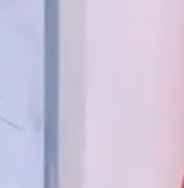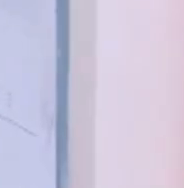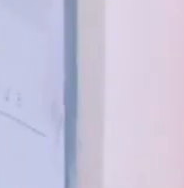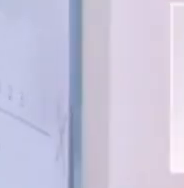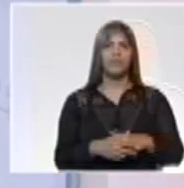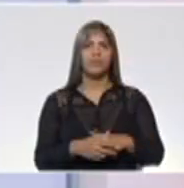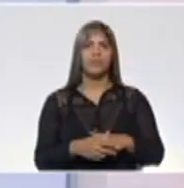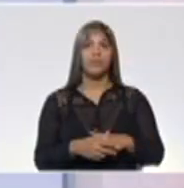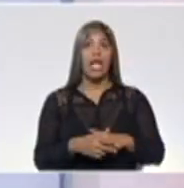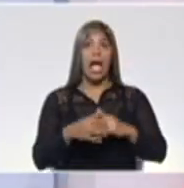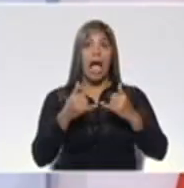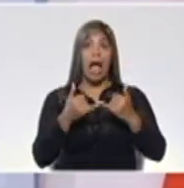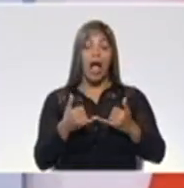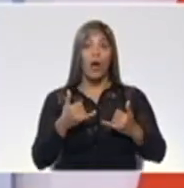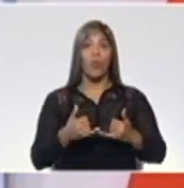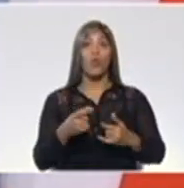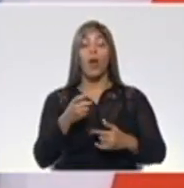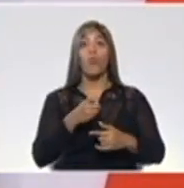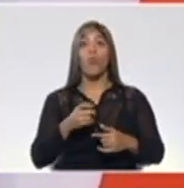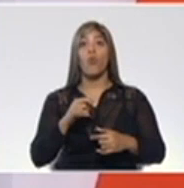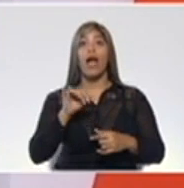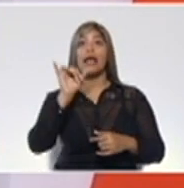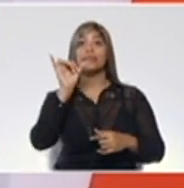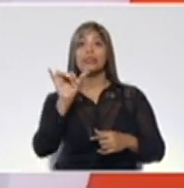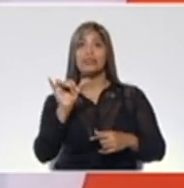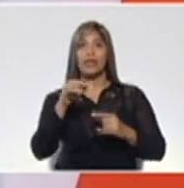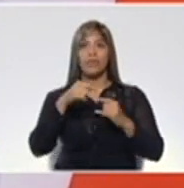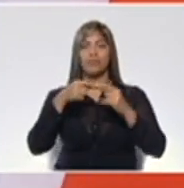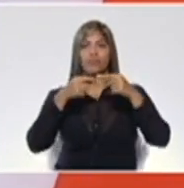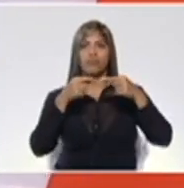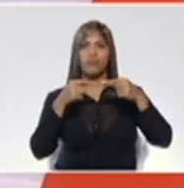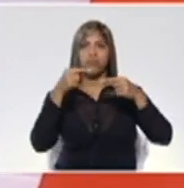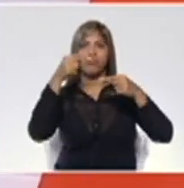y 3 en Y